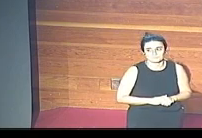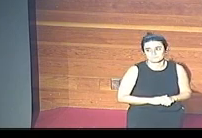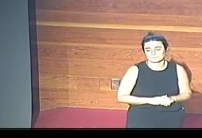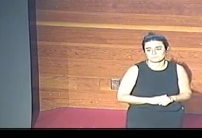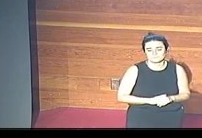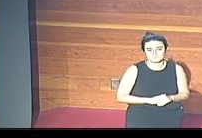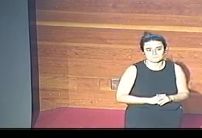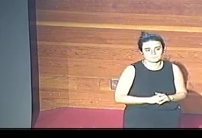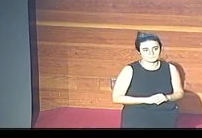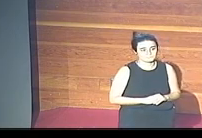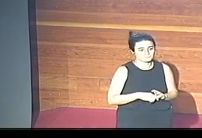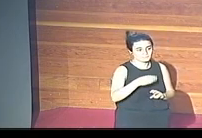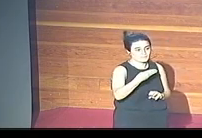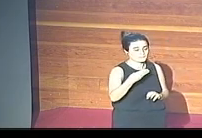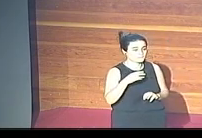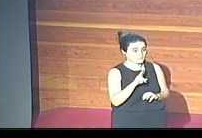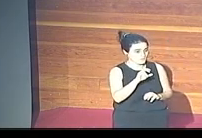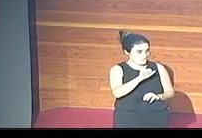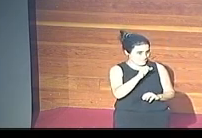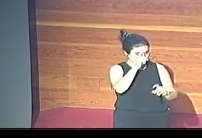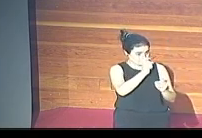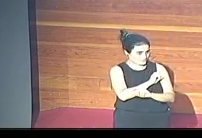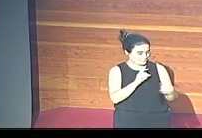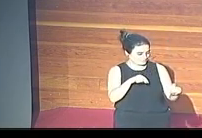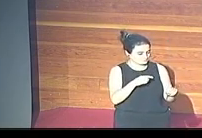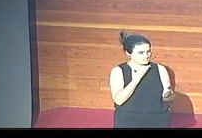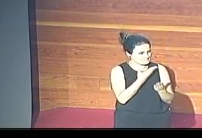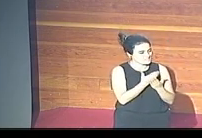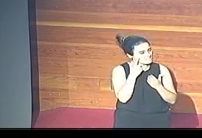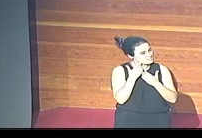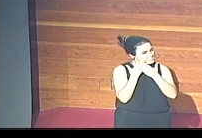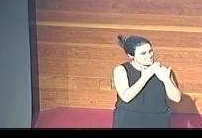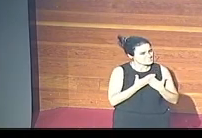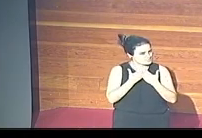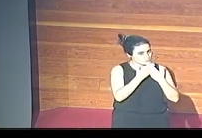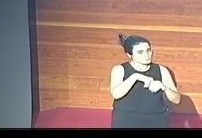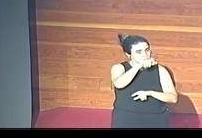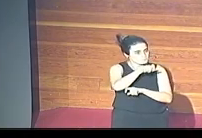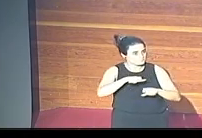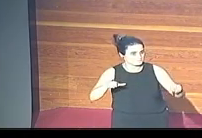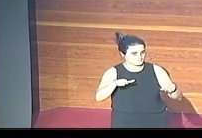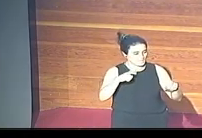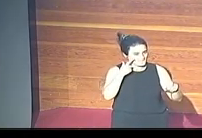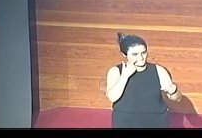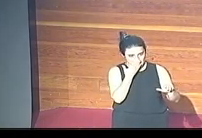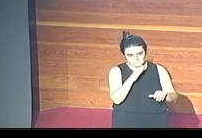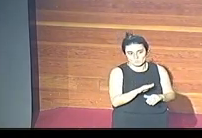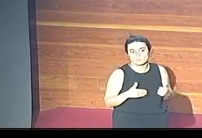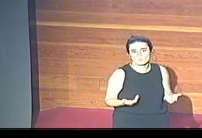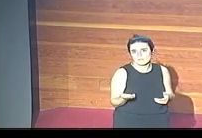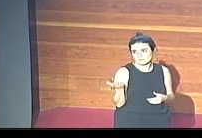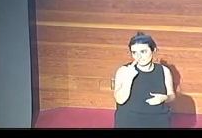en la fundación del bebé a encargó un estudio sobre las actitudes de los ciudadanos fue en noviembre del año pasado sobre